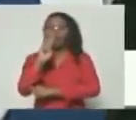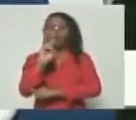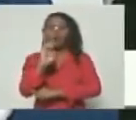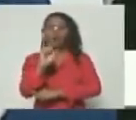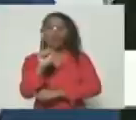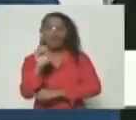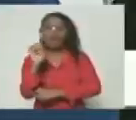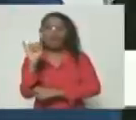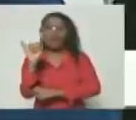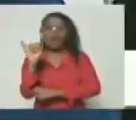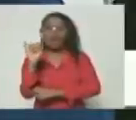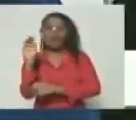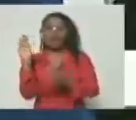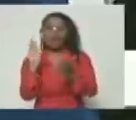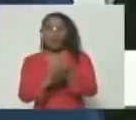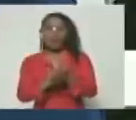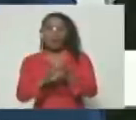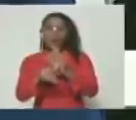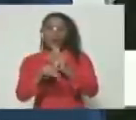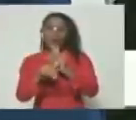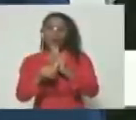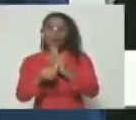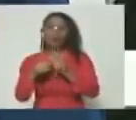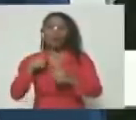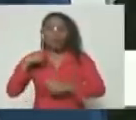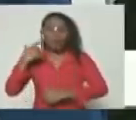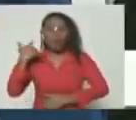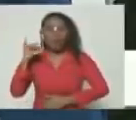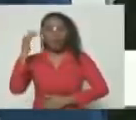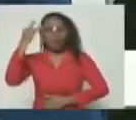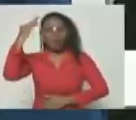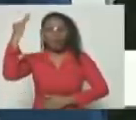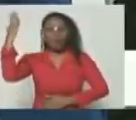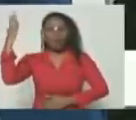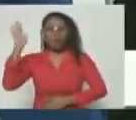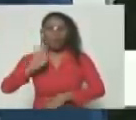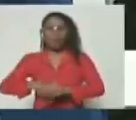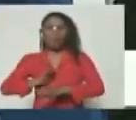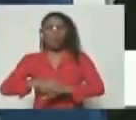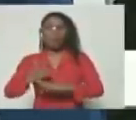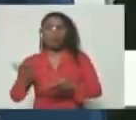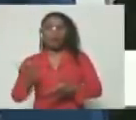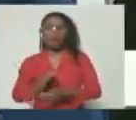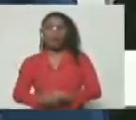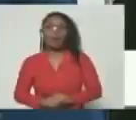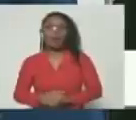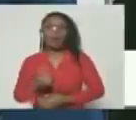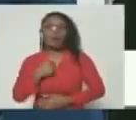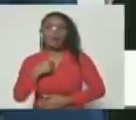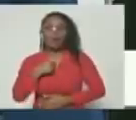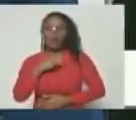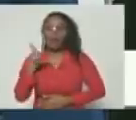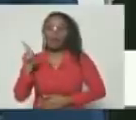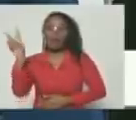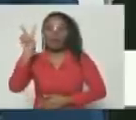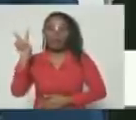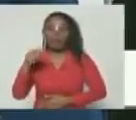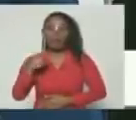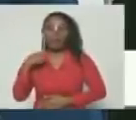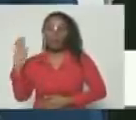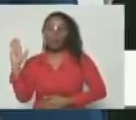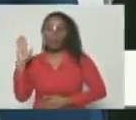su ladronómetro. Yo tengo un sueño, señor presidente, porque yo vengo de esa Venezuela. Yo me vine hoy,